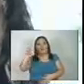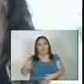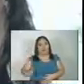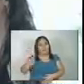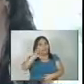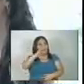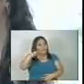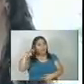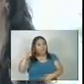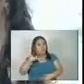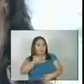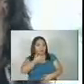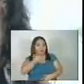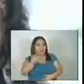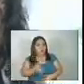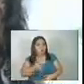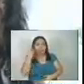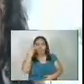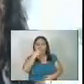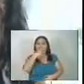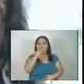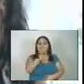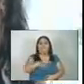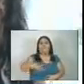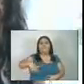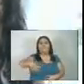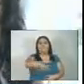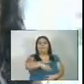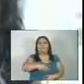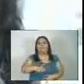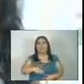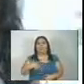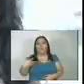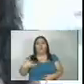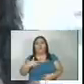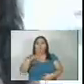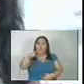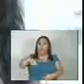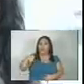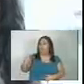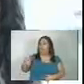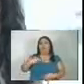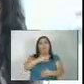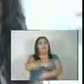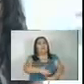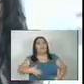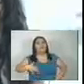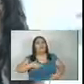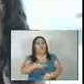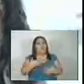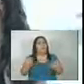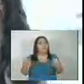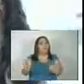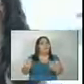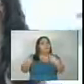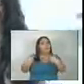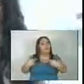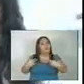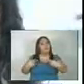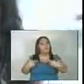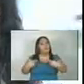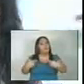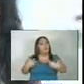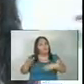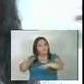pues, tienen una zona muy linda, de lo cual, pues, hoy estamos disfrutando nosotros, tuvimos la oportunidad. De paso,